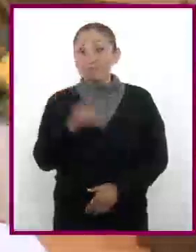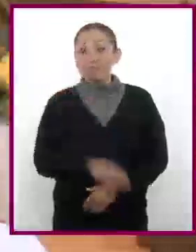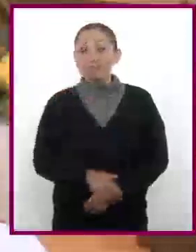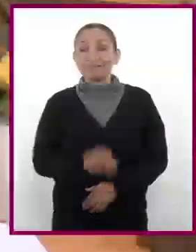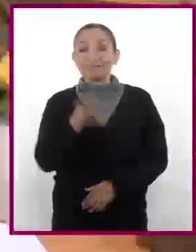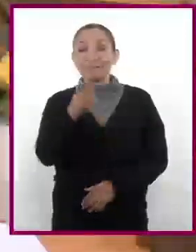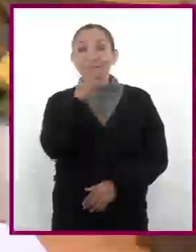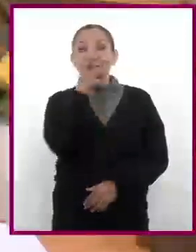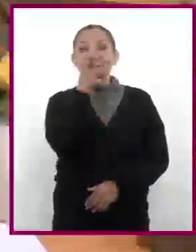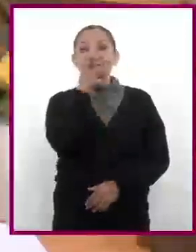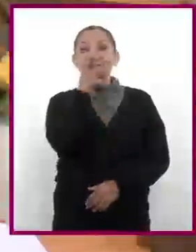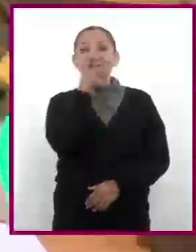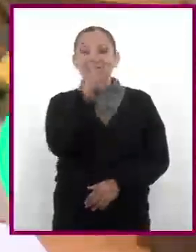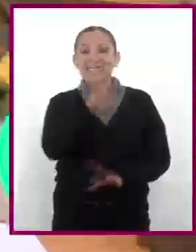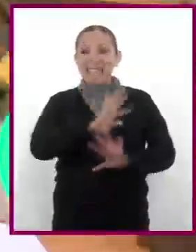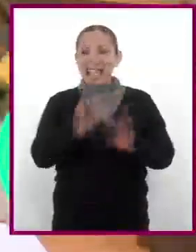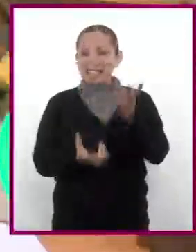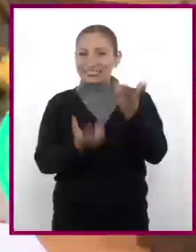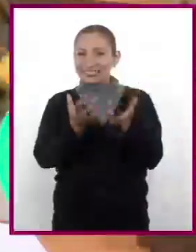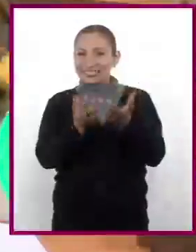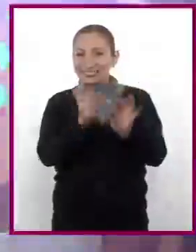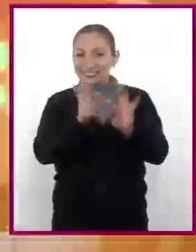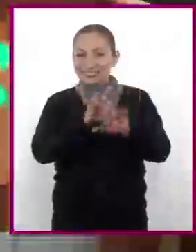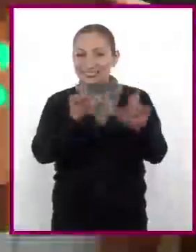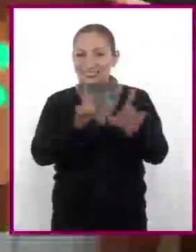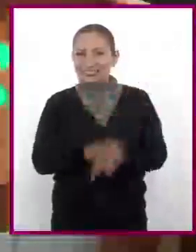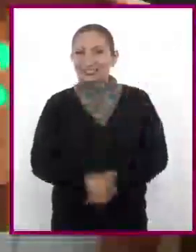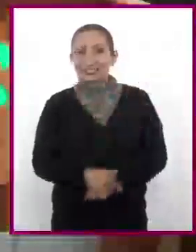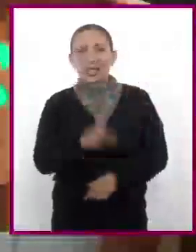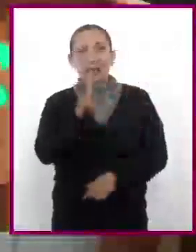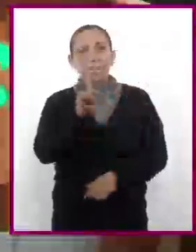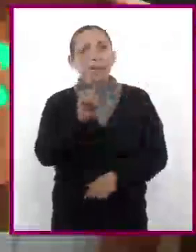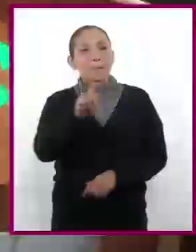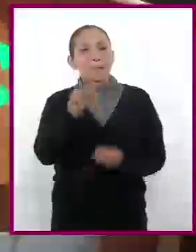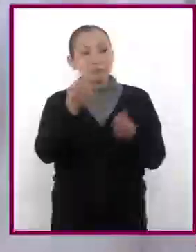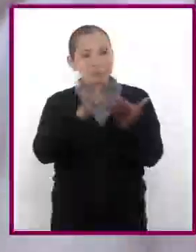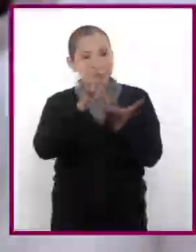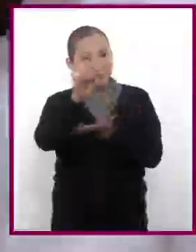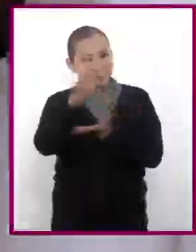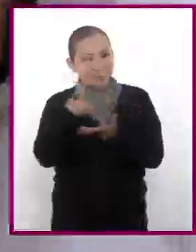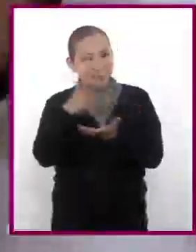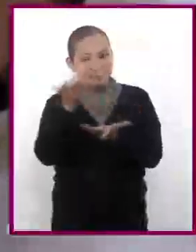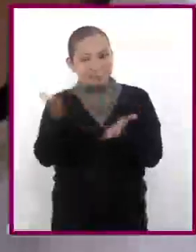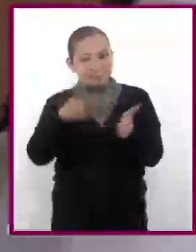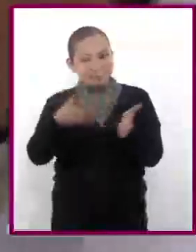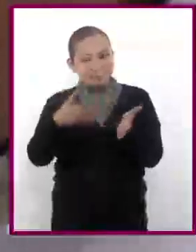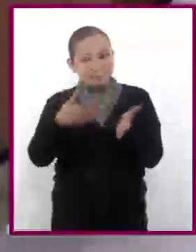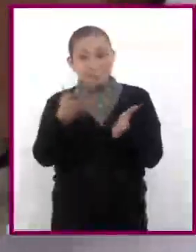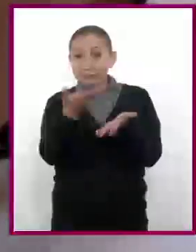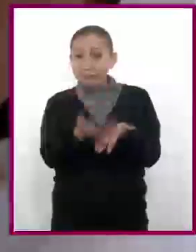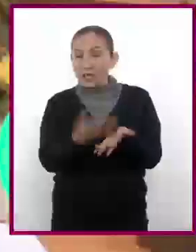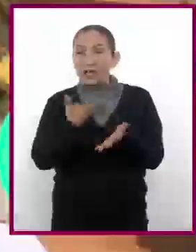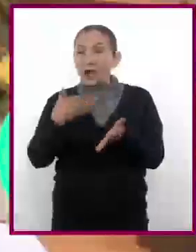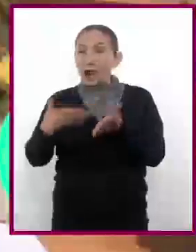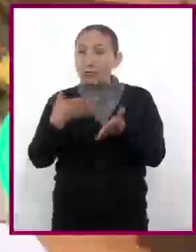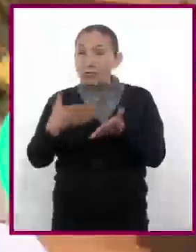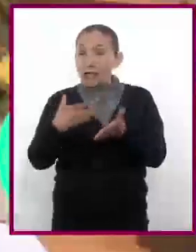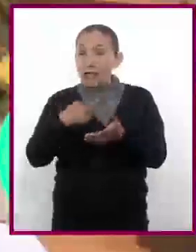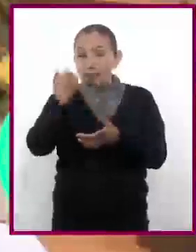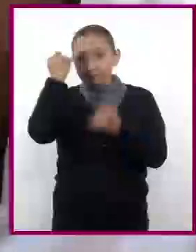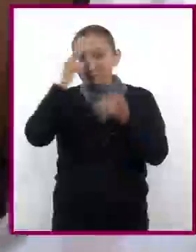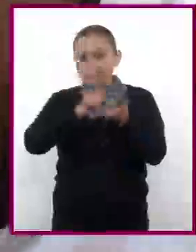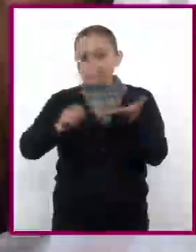Y esta palabra ya se coció. Pepe, muchas gracias por tu receta. Esto fue Cocina de